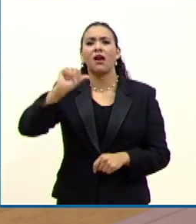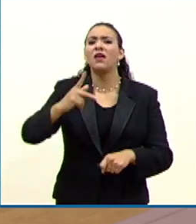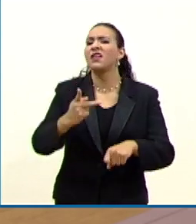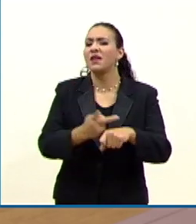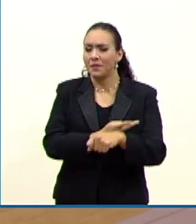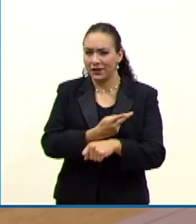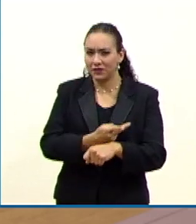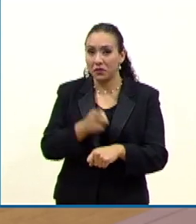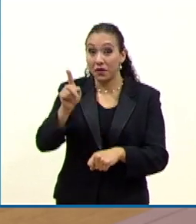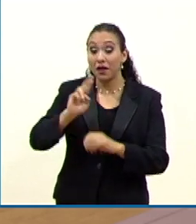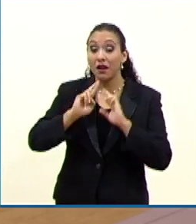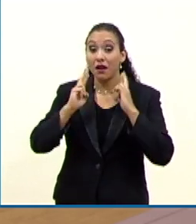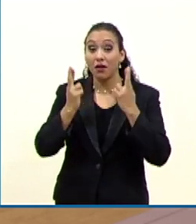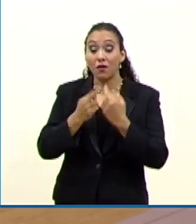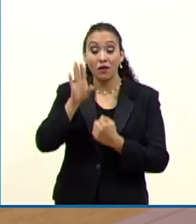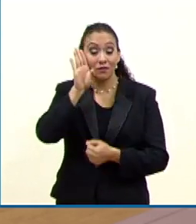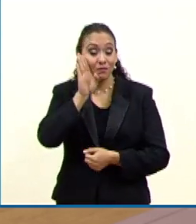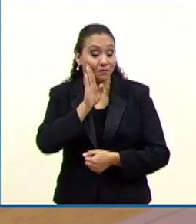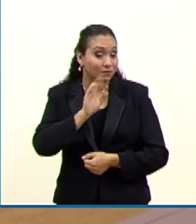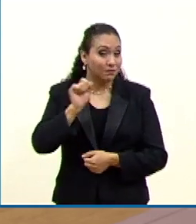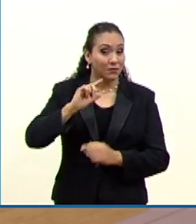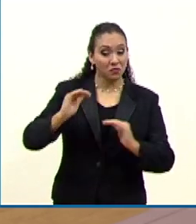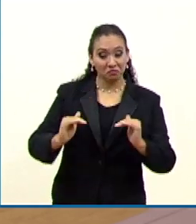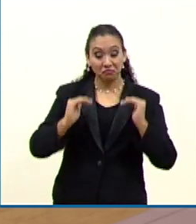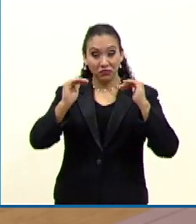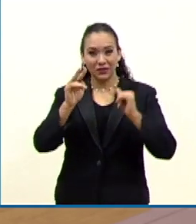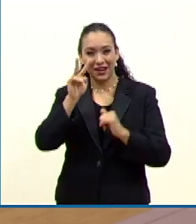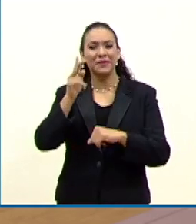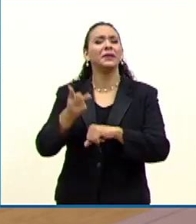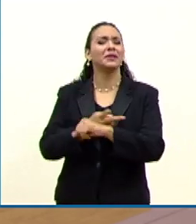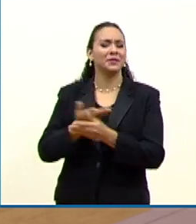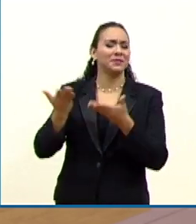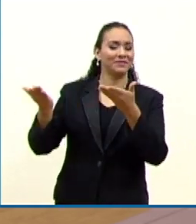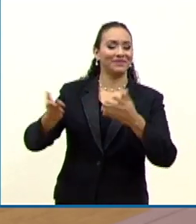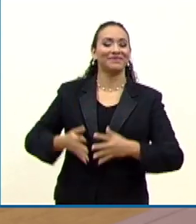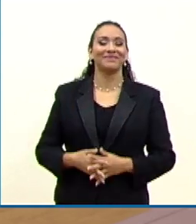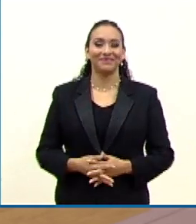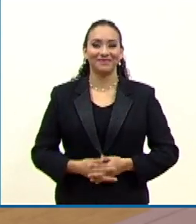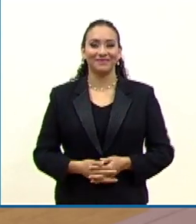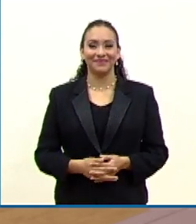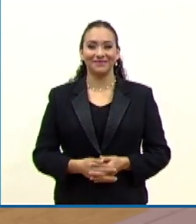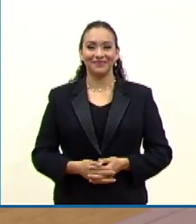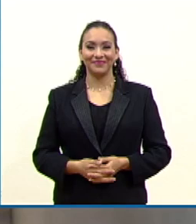esta tarde en el Pleno del máximo tribunal del país. Adelante, Mario, muy buenas tardes.